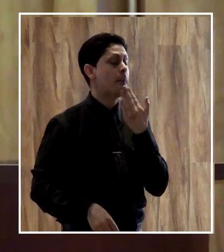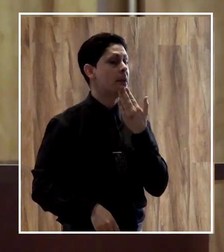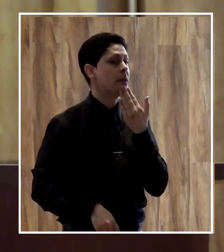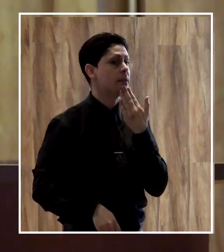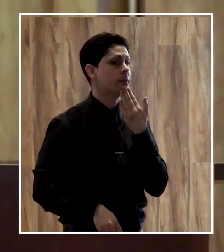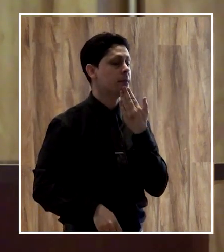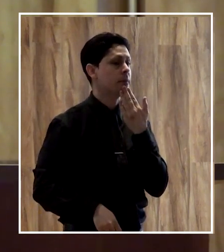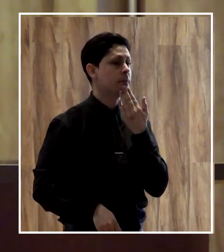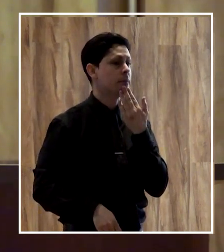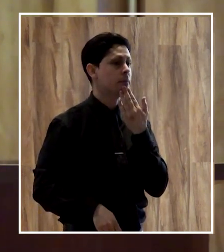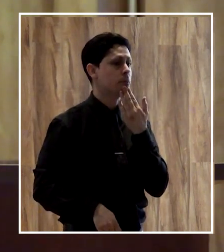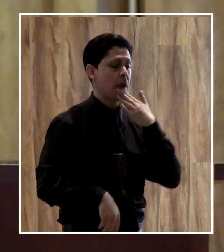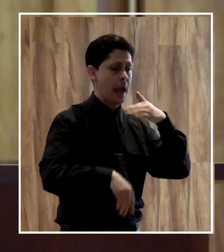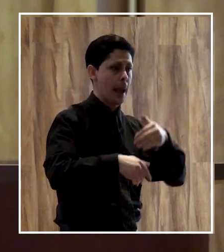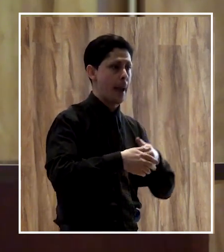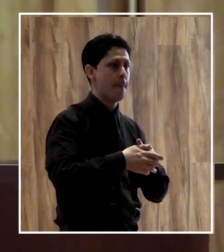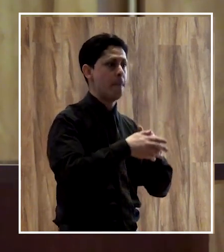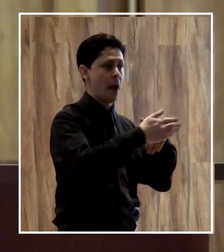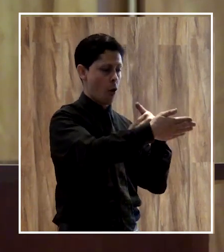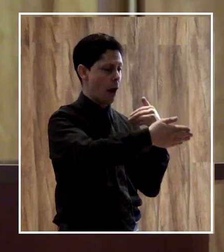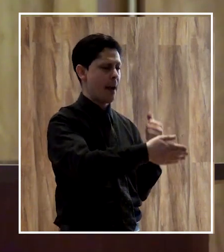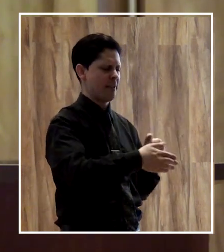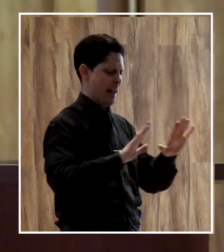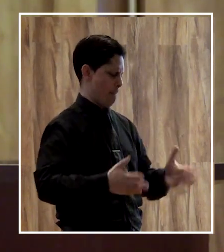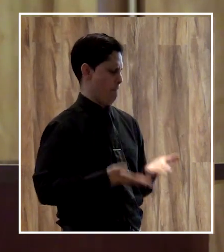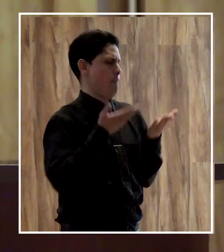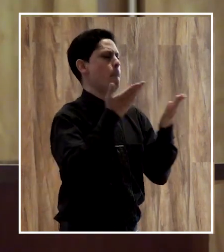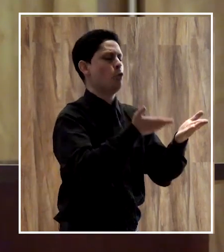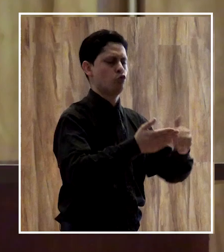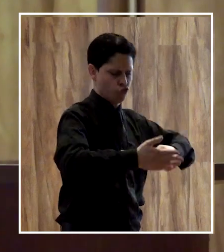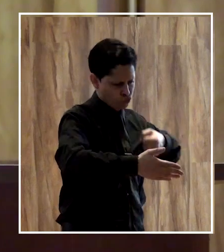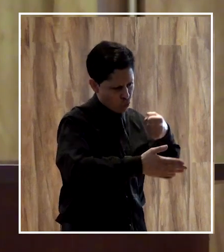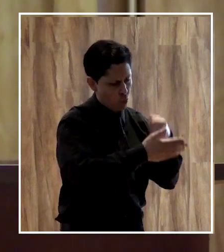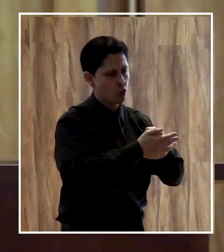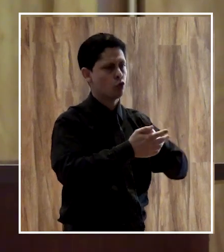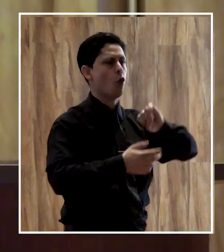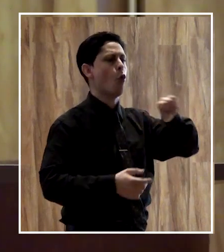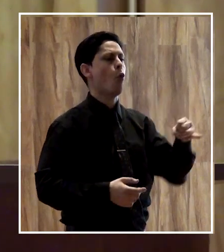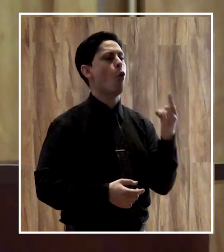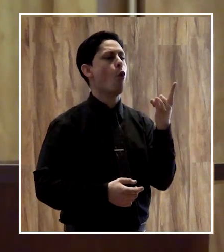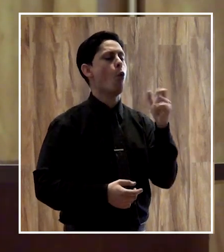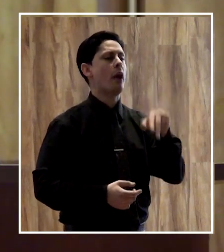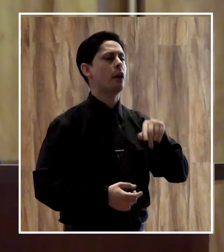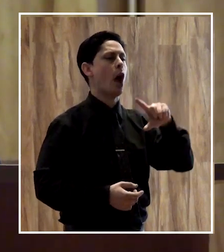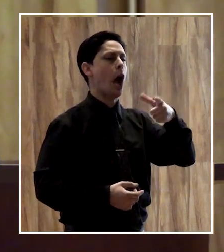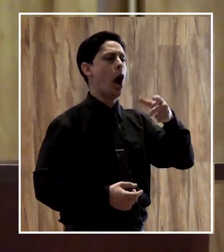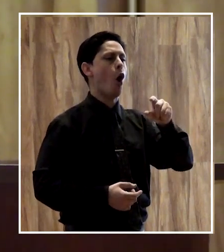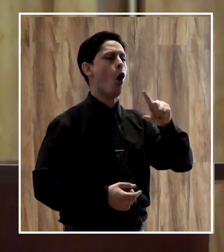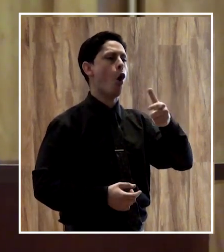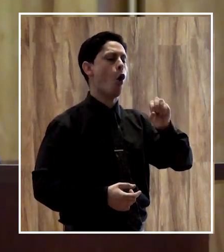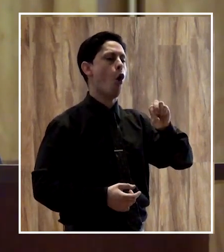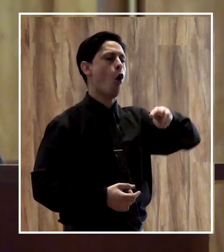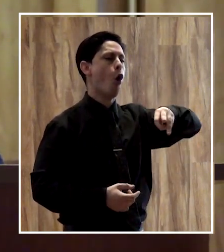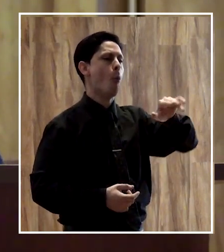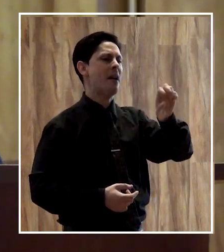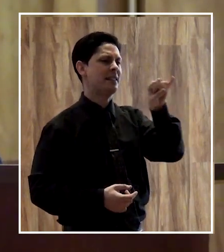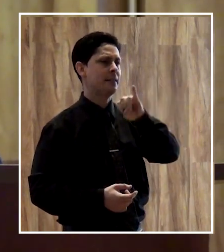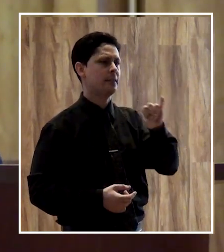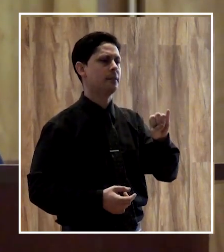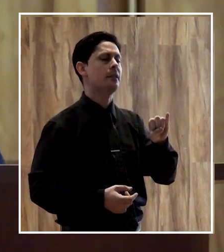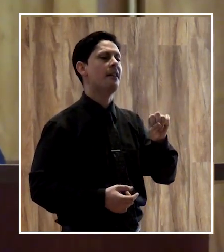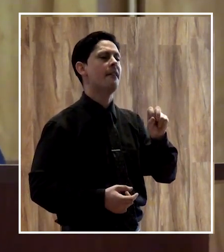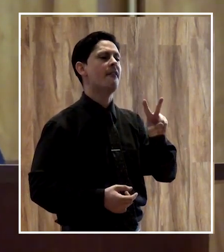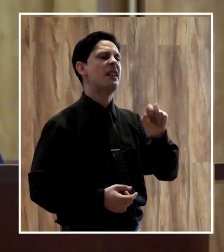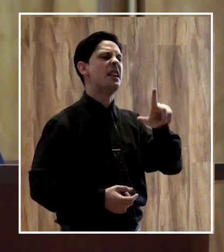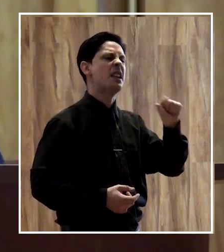También bajo el impulso de Juan Gómez Milla y también con la participación